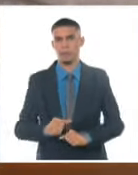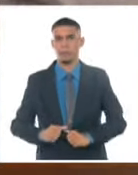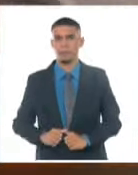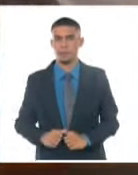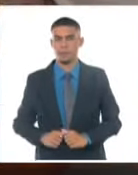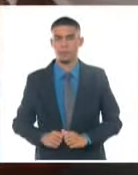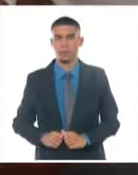retirarme